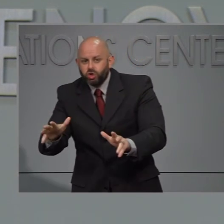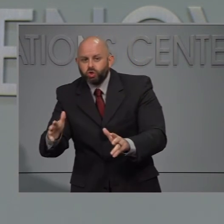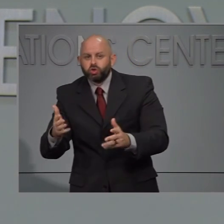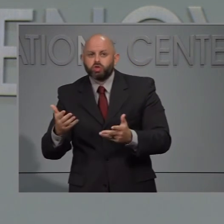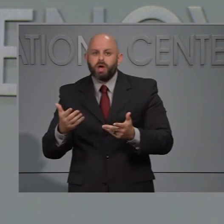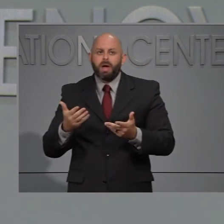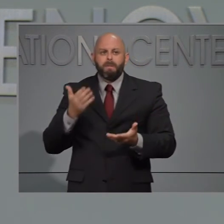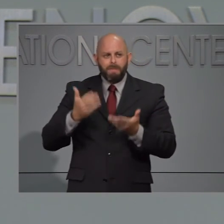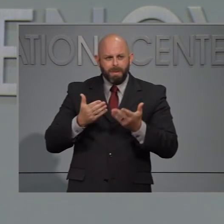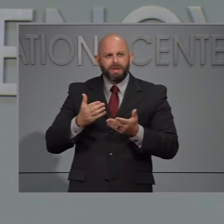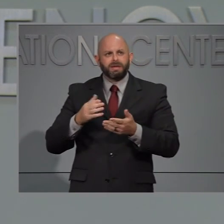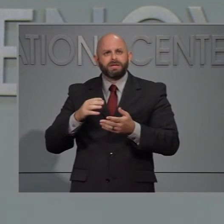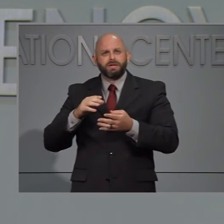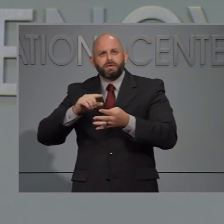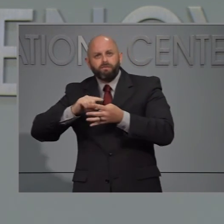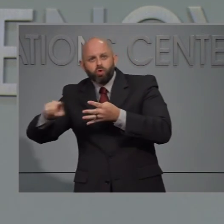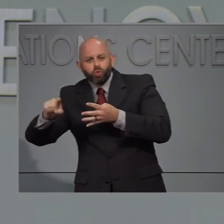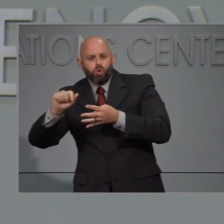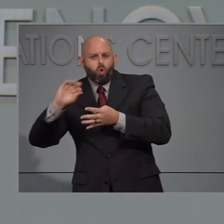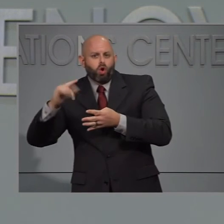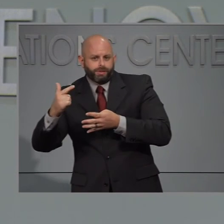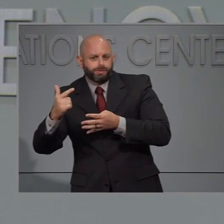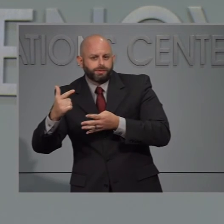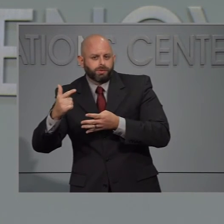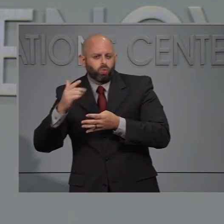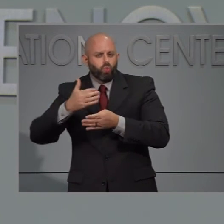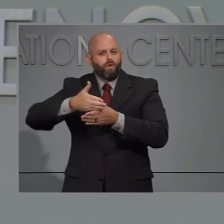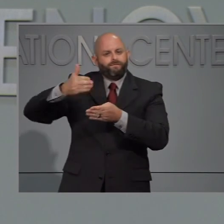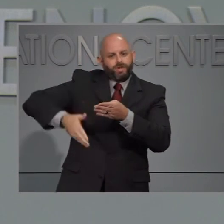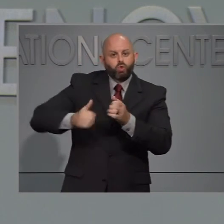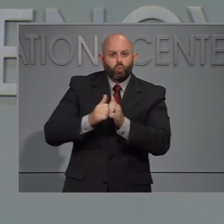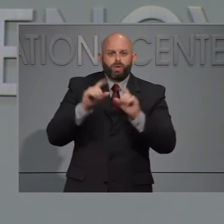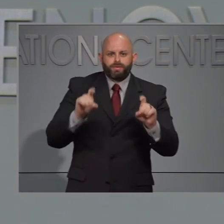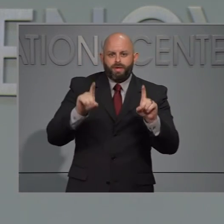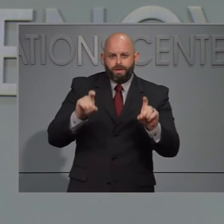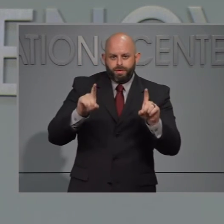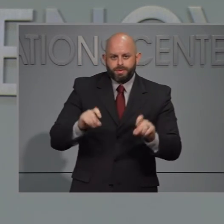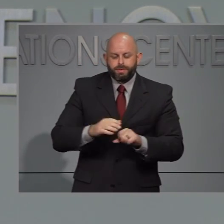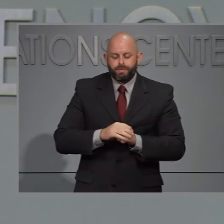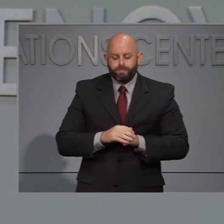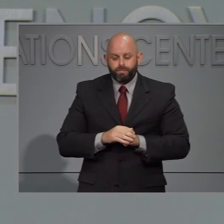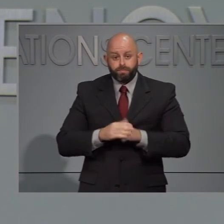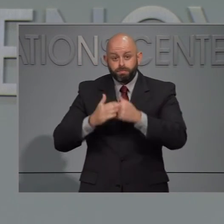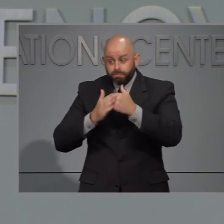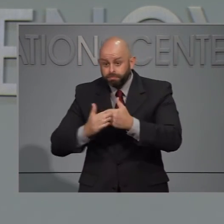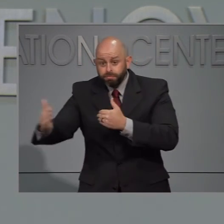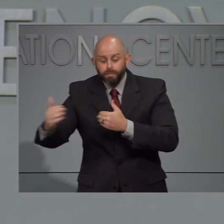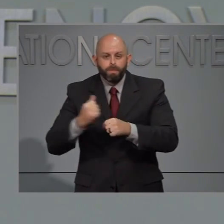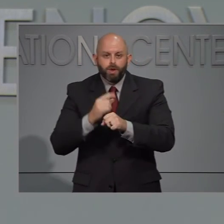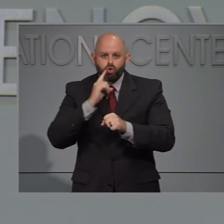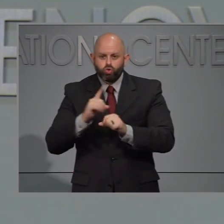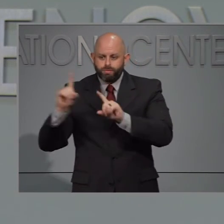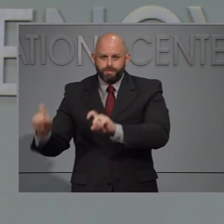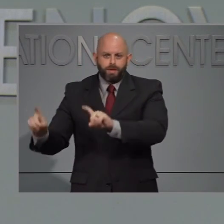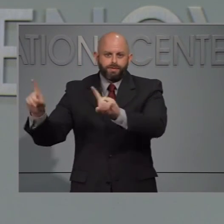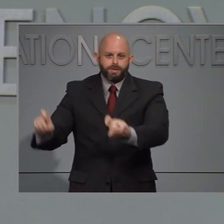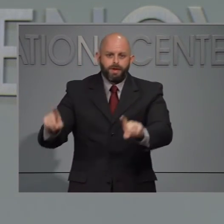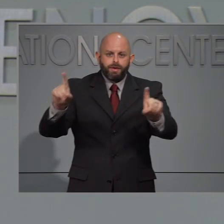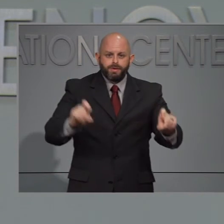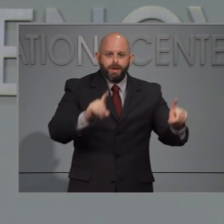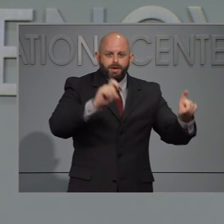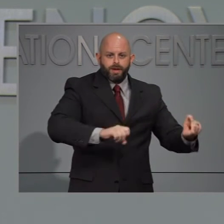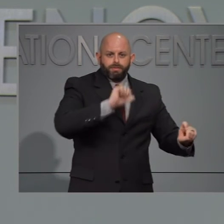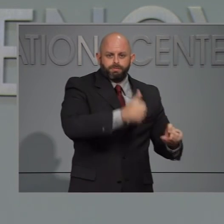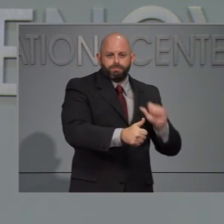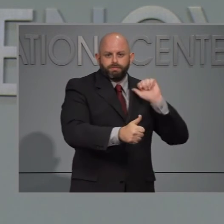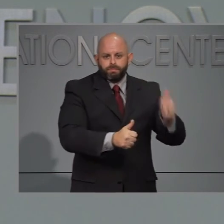otra semana ya vamos a terminar todas esas pruebas. Entonces de ahí queremos asegurar de que se hace pruebas constantemente para el personal y creo que hacer